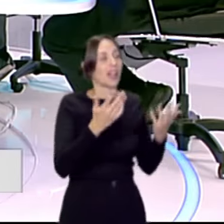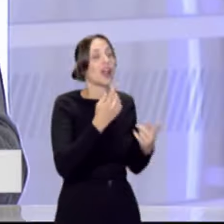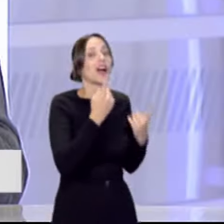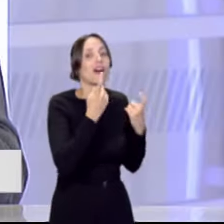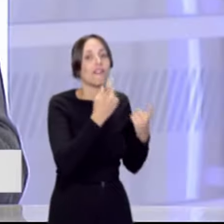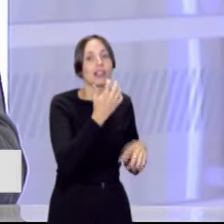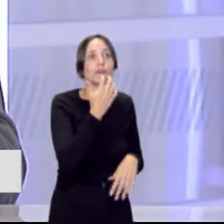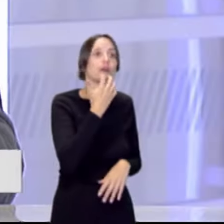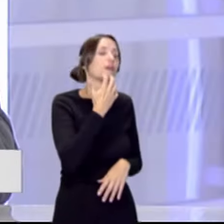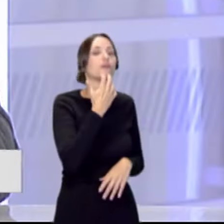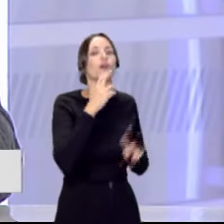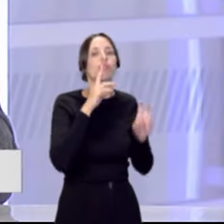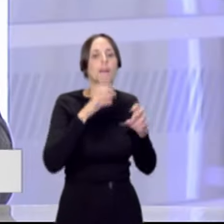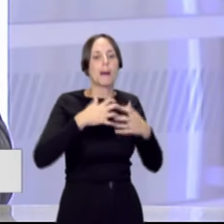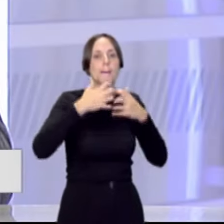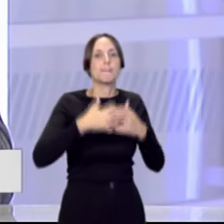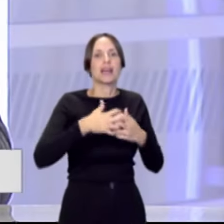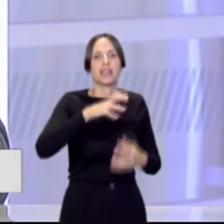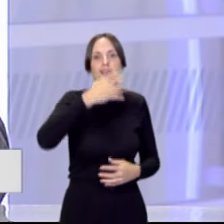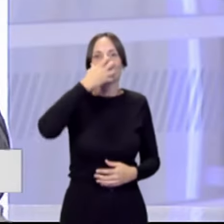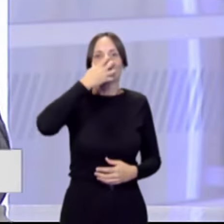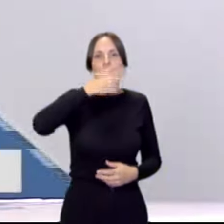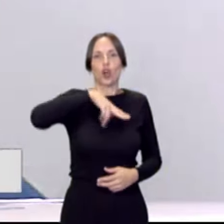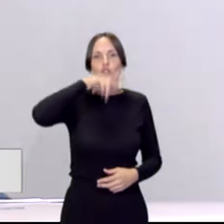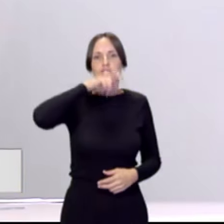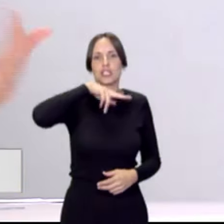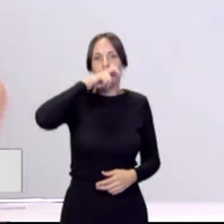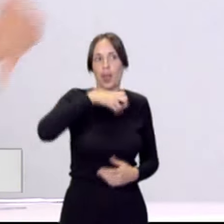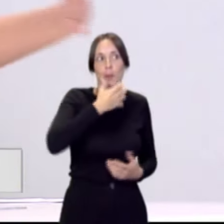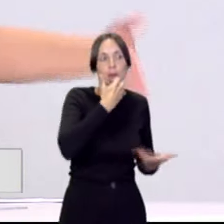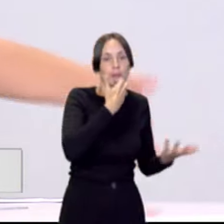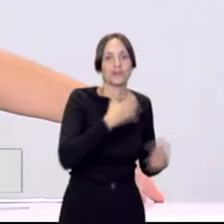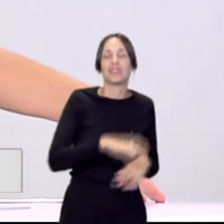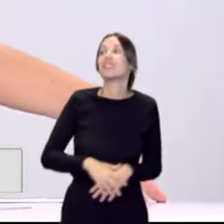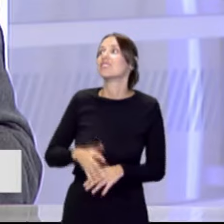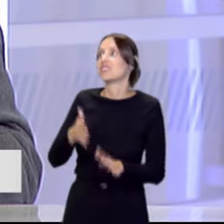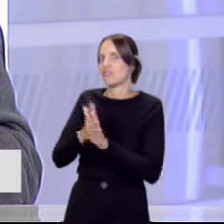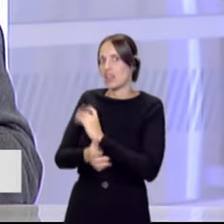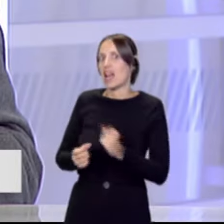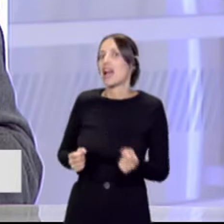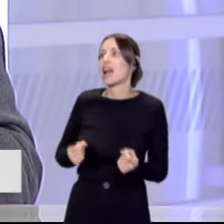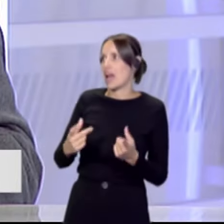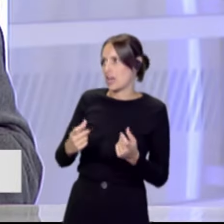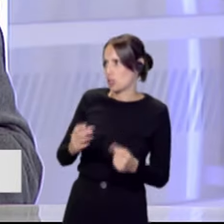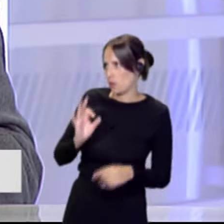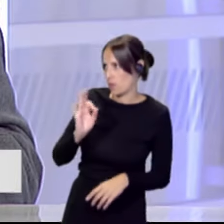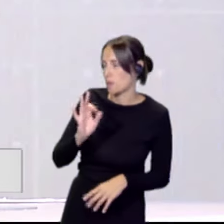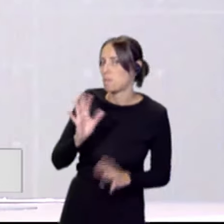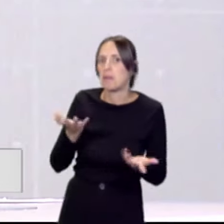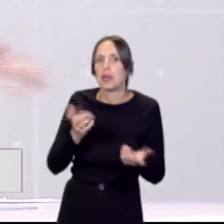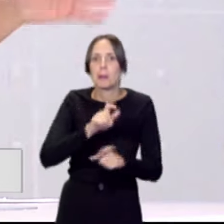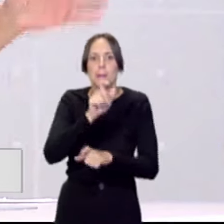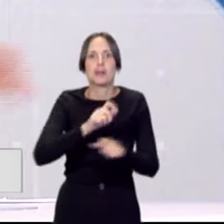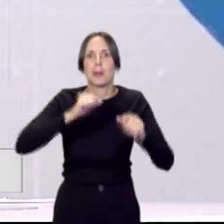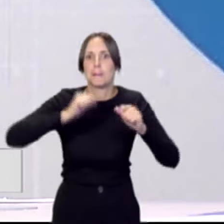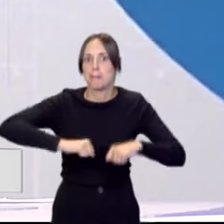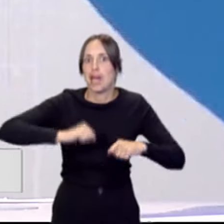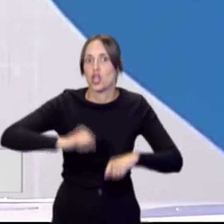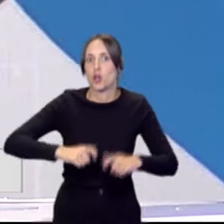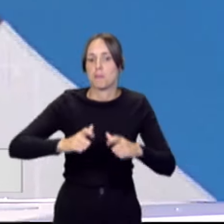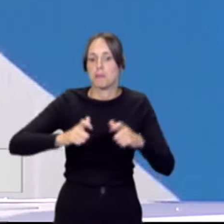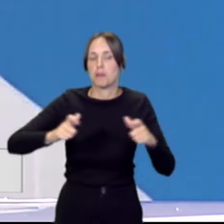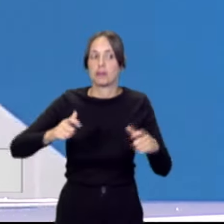un oxígeno, sí, que le estén suministrando. Un cuidado extraordinario, claro, que supone un gasto enorme, pero como va envejeciendo la población, ya no les tengo que despedir,